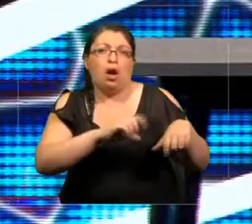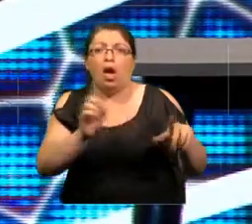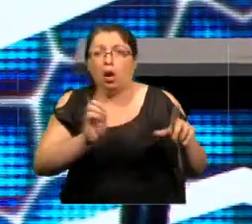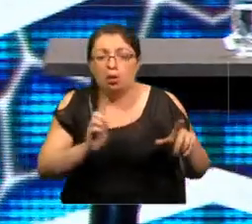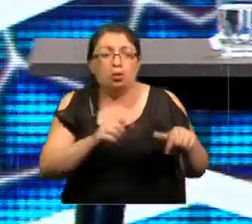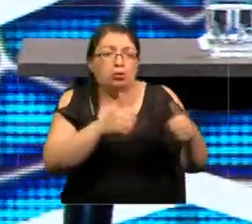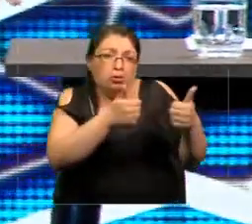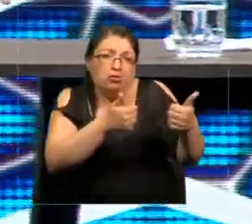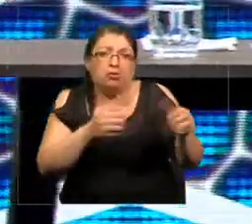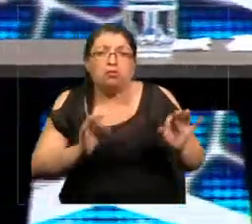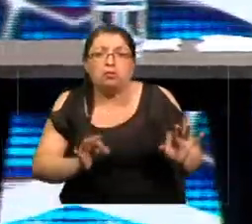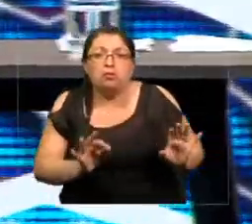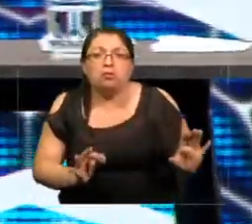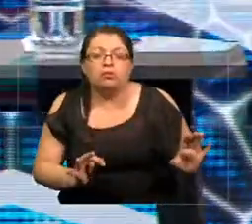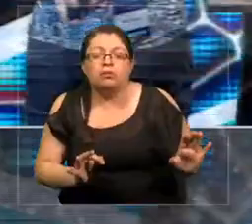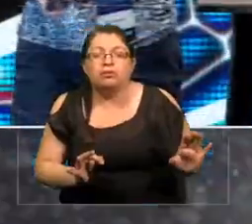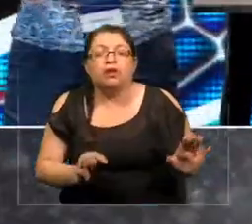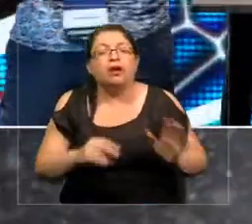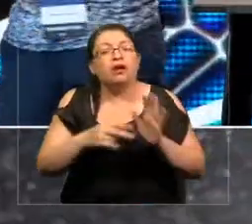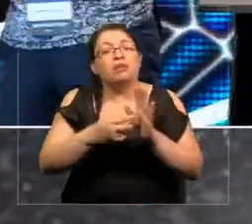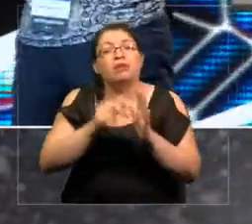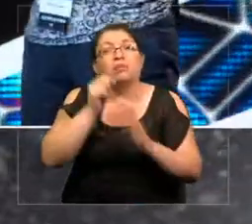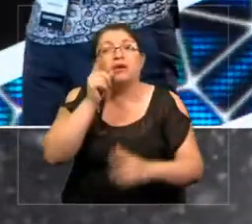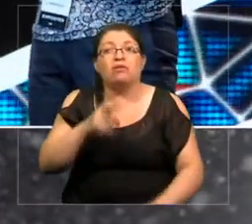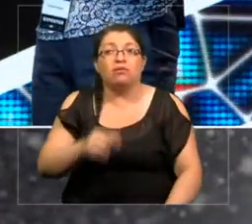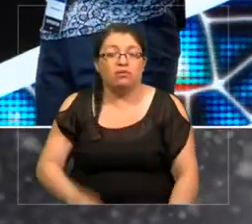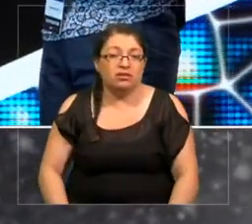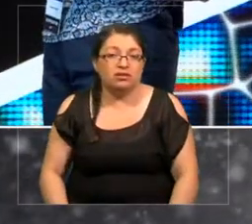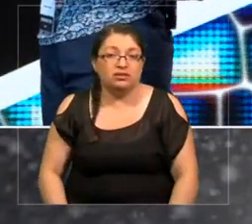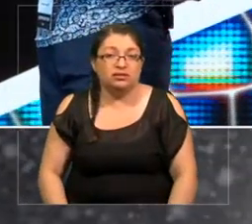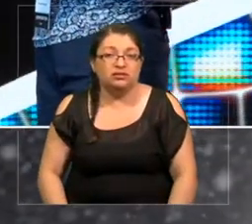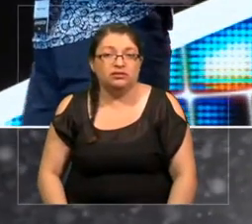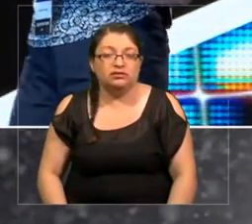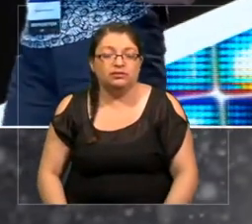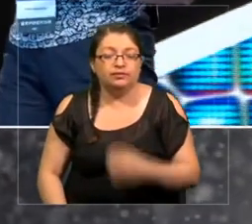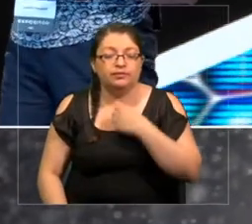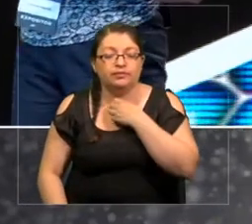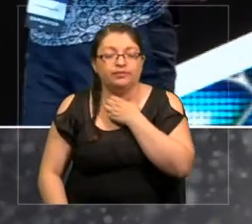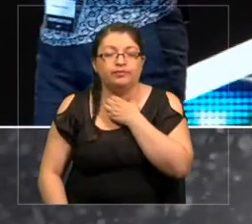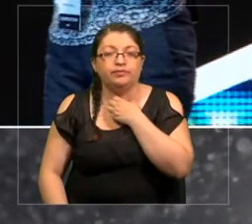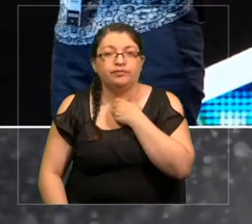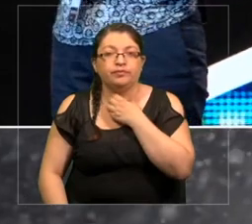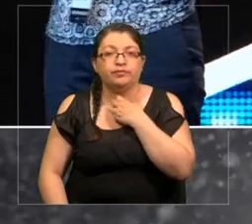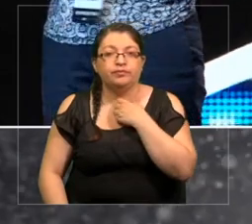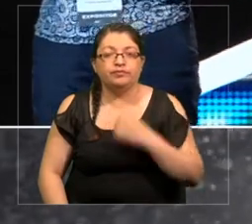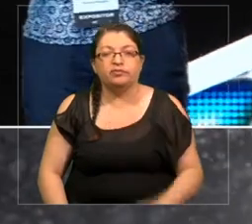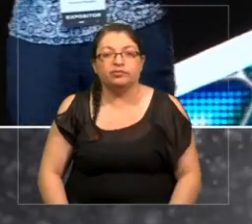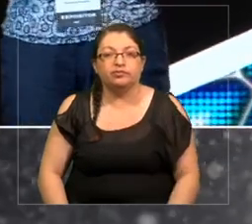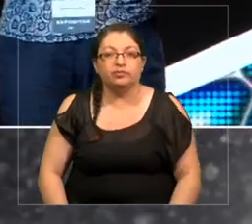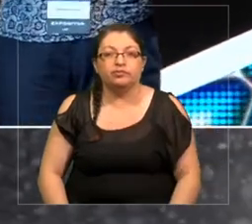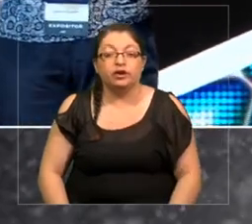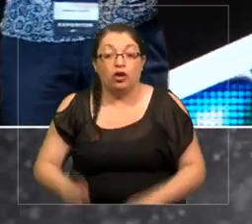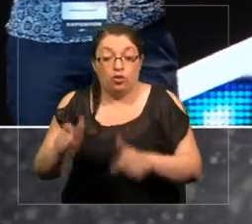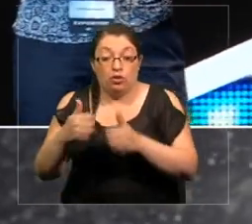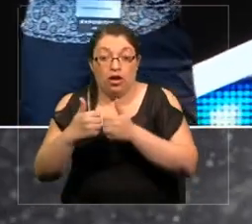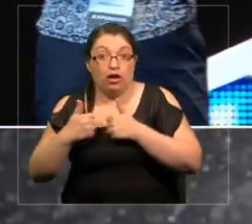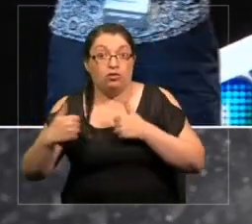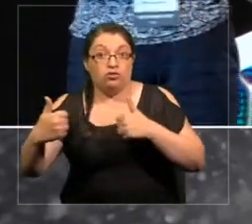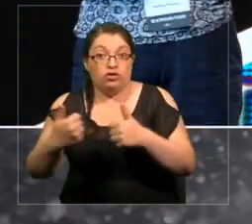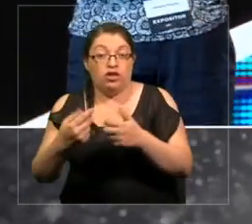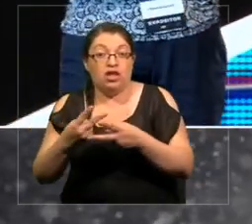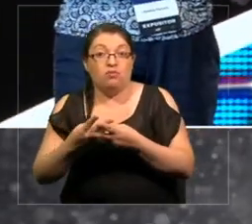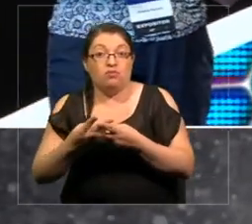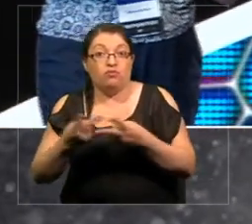todo normal el tema es que si no existe una autoridad pública